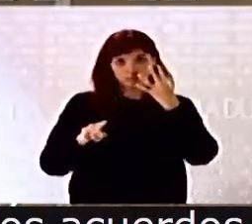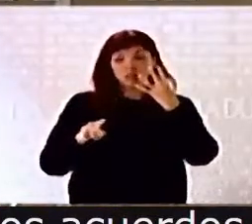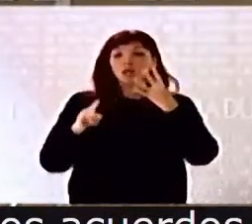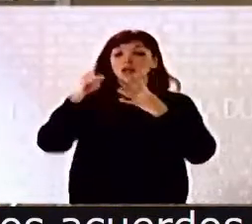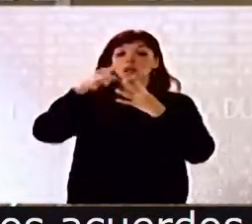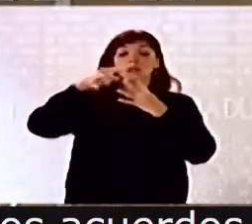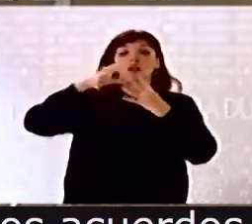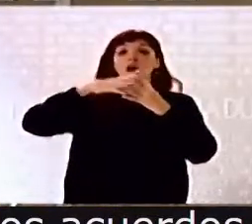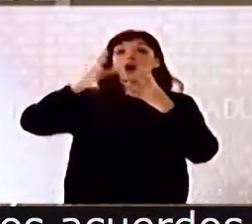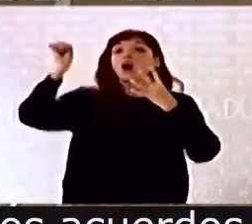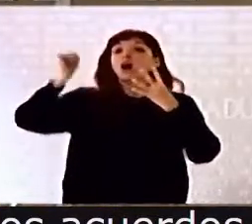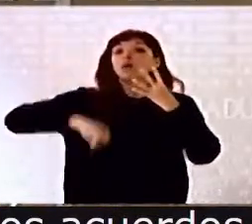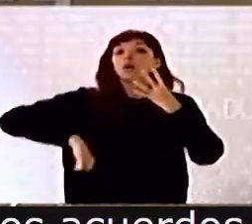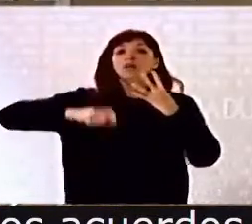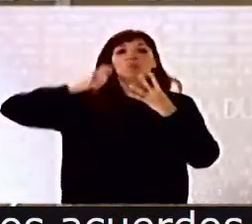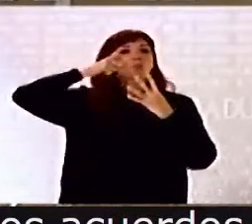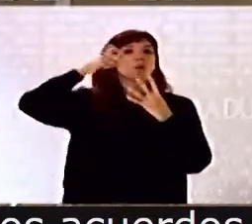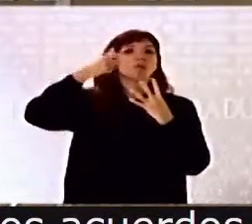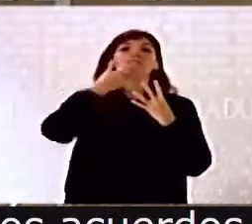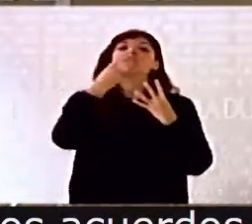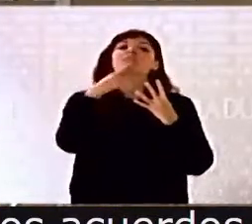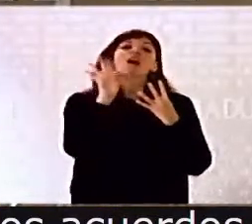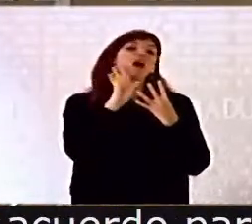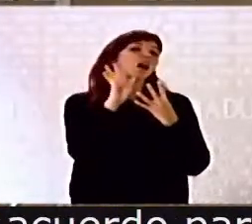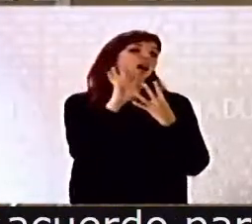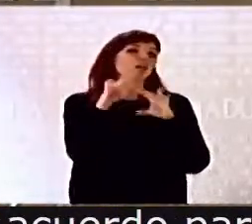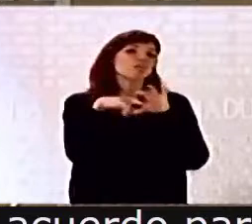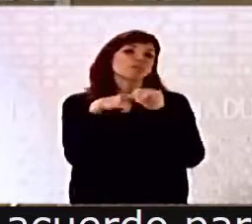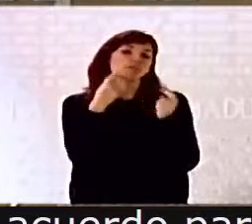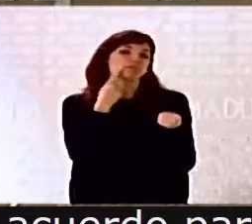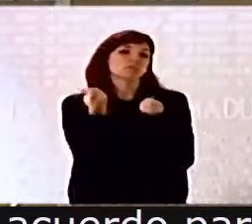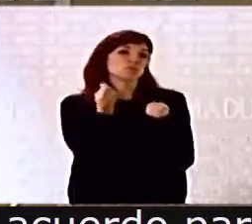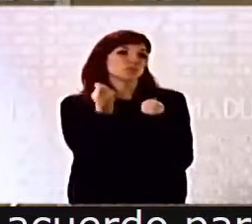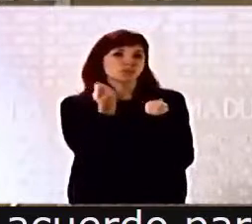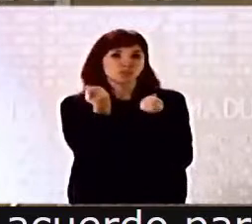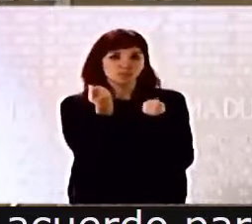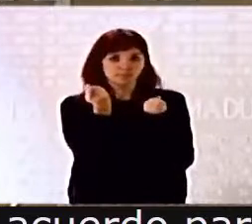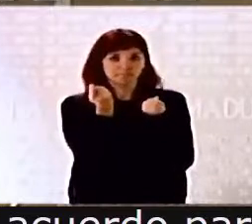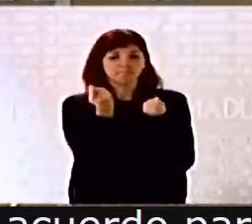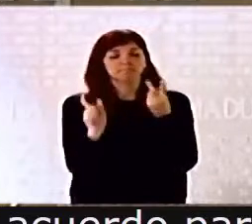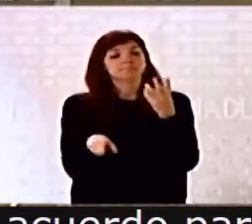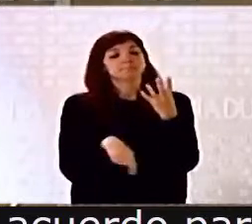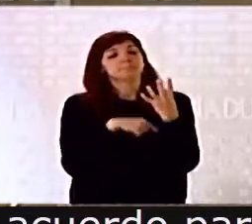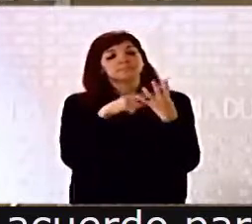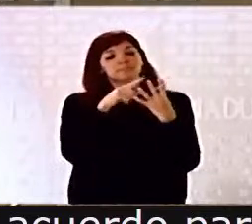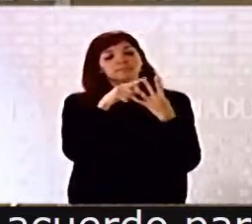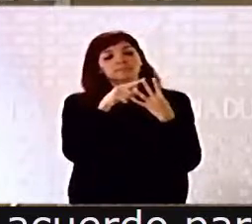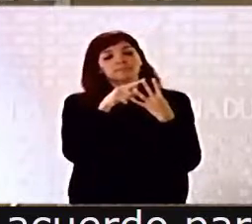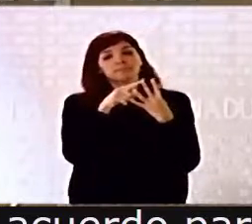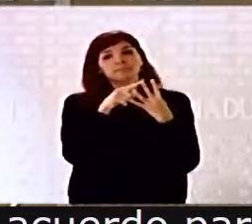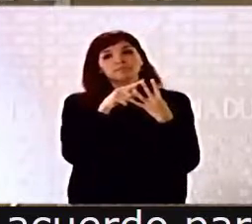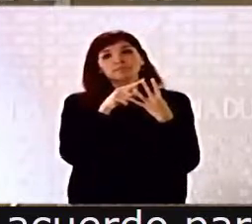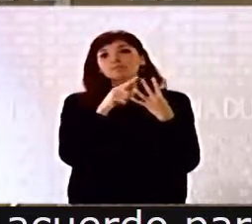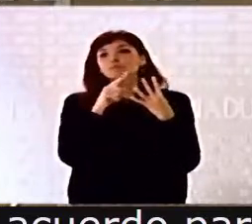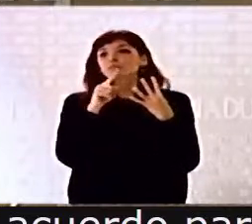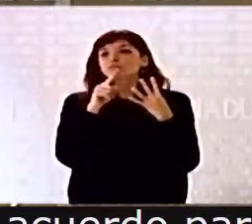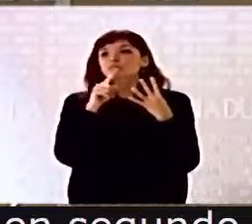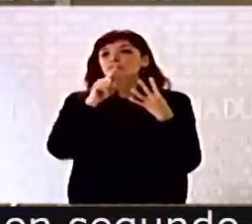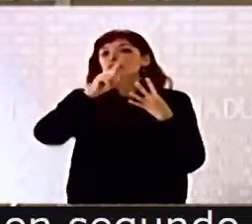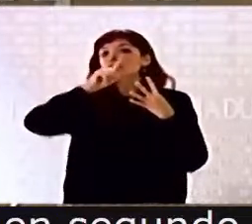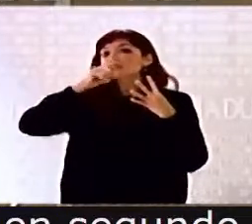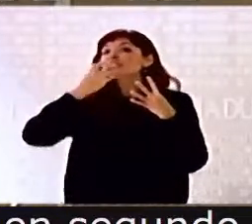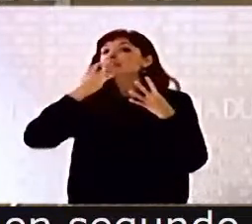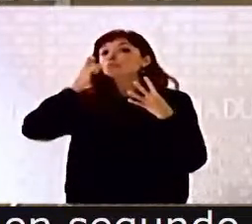primer acuerdo para las localidades que le he dicho de medidas de aforo iniciales. En segundo lugar, aquellas que tienen